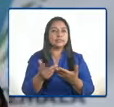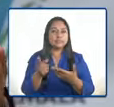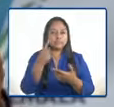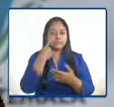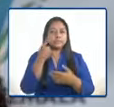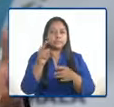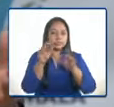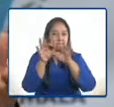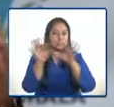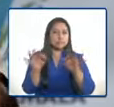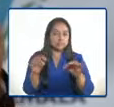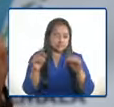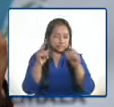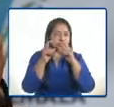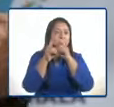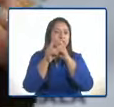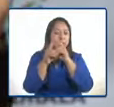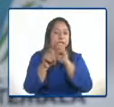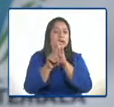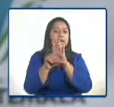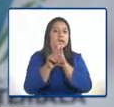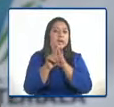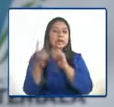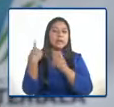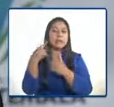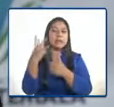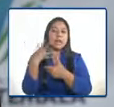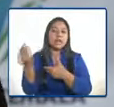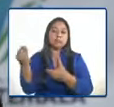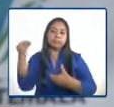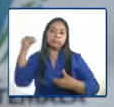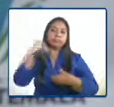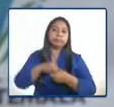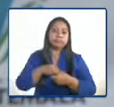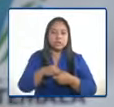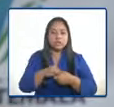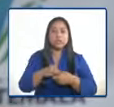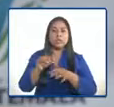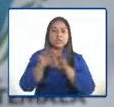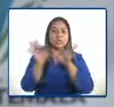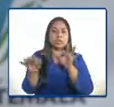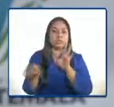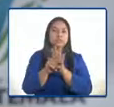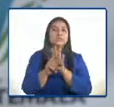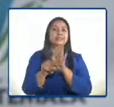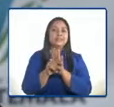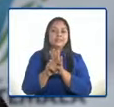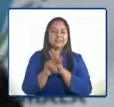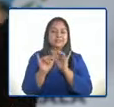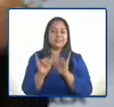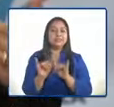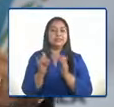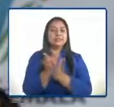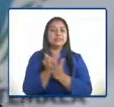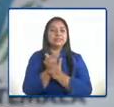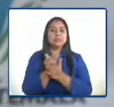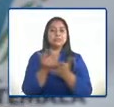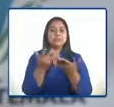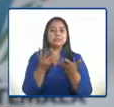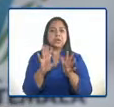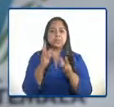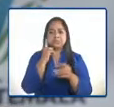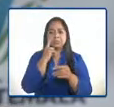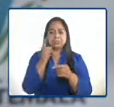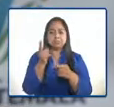compleja la ley para poder incrustarse de una forma negativa dentro de la institución, y le hemos dado a